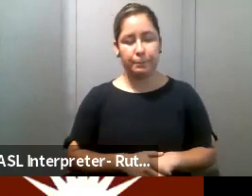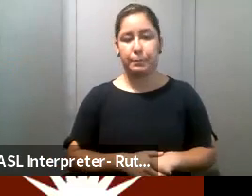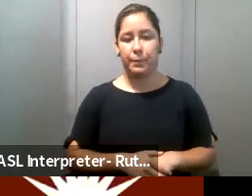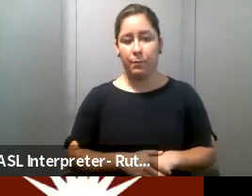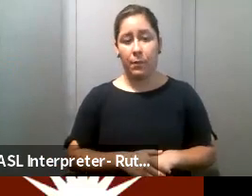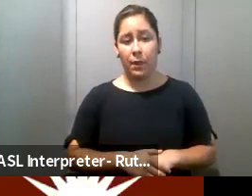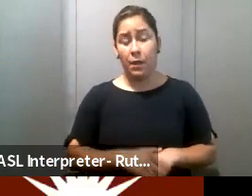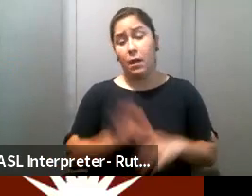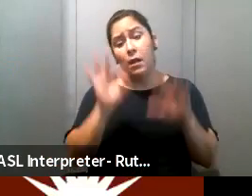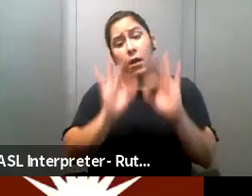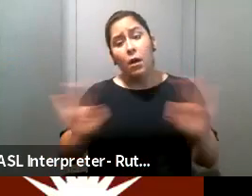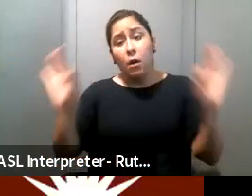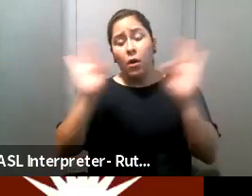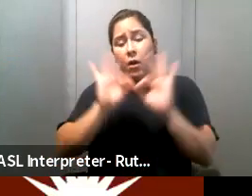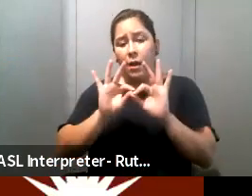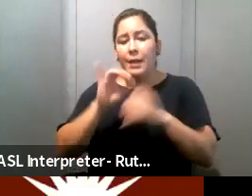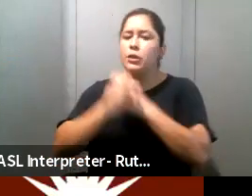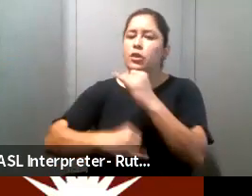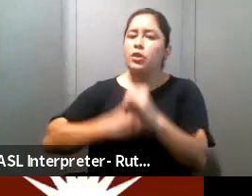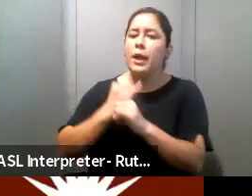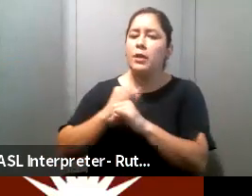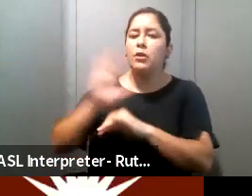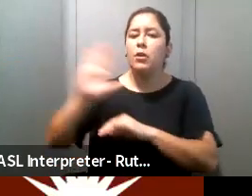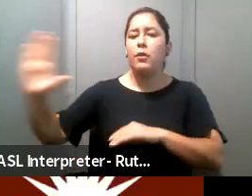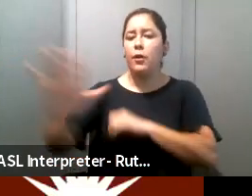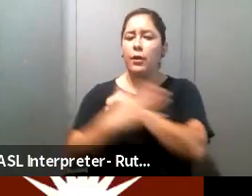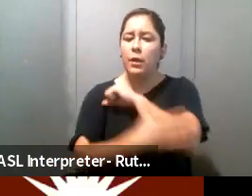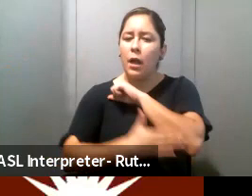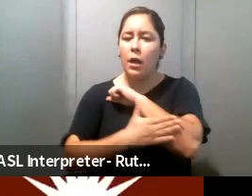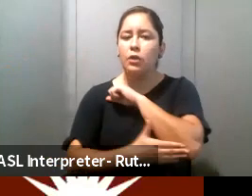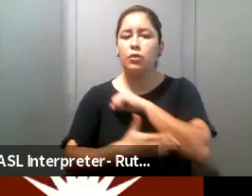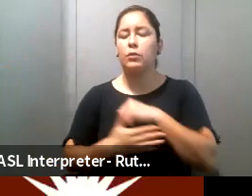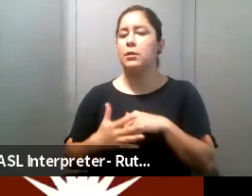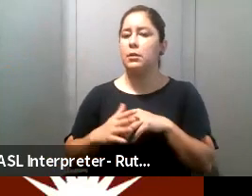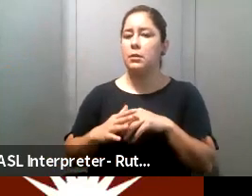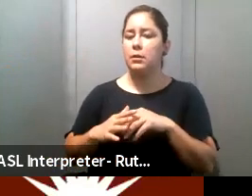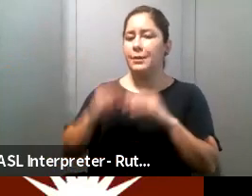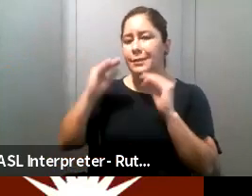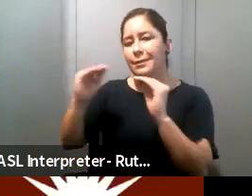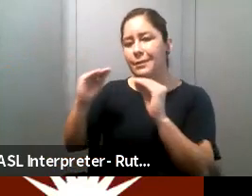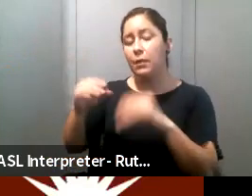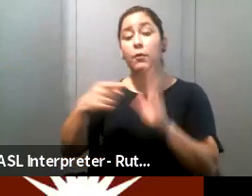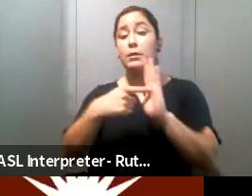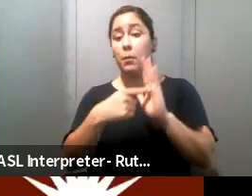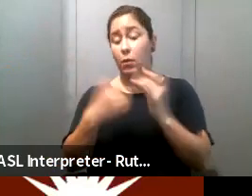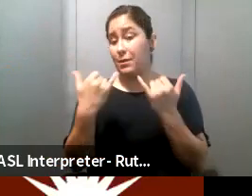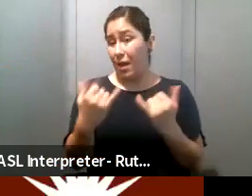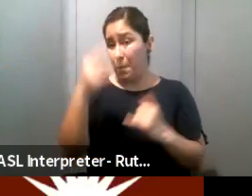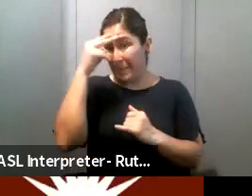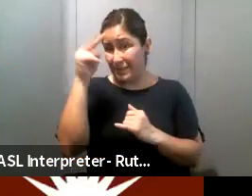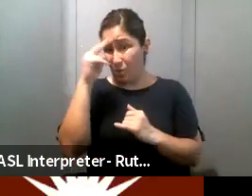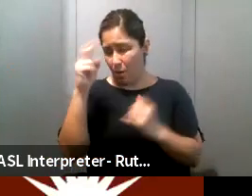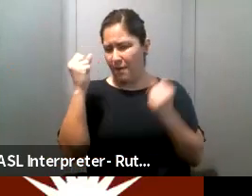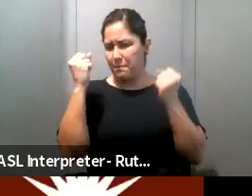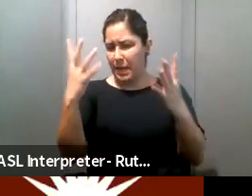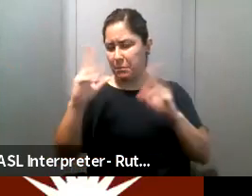extranjero, especialmente ahorita con las personas que fueron detenidas en la frontera de México con Estados Unidos y que están esperando un